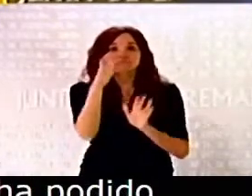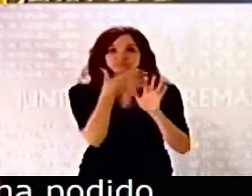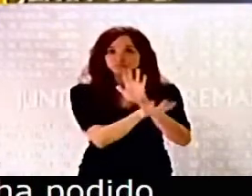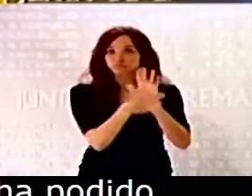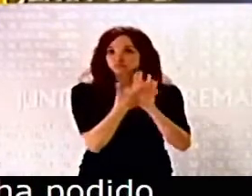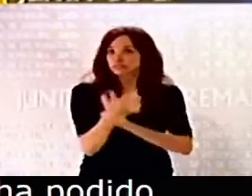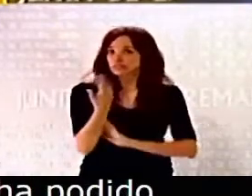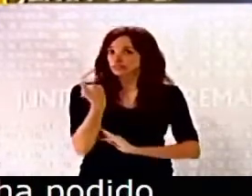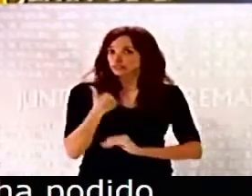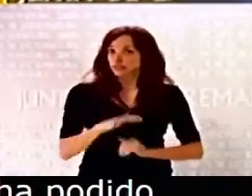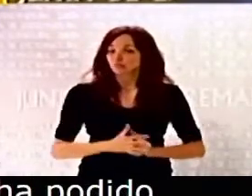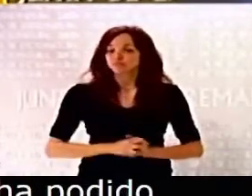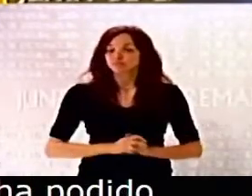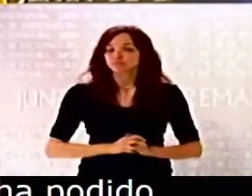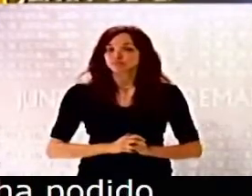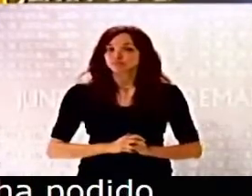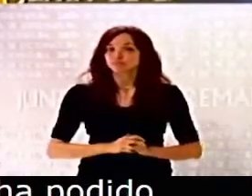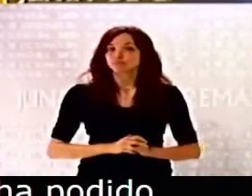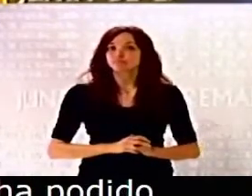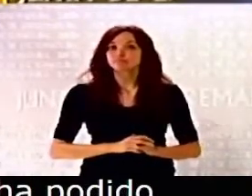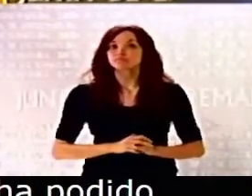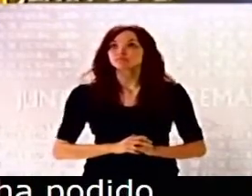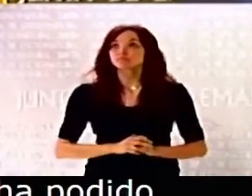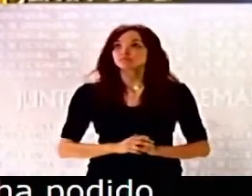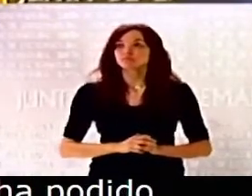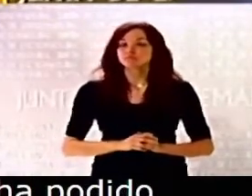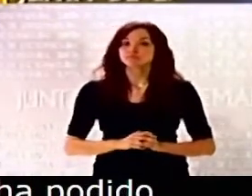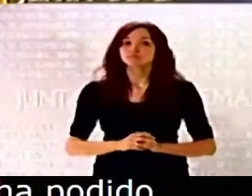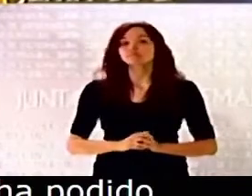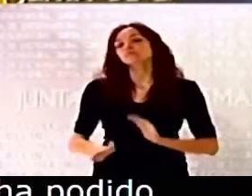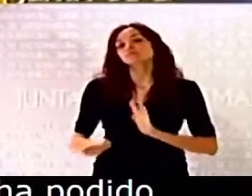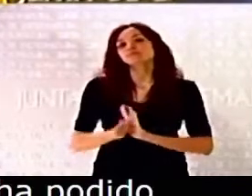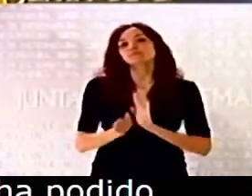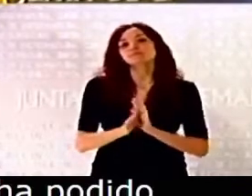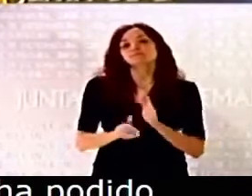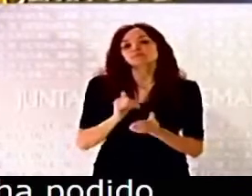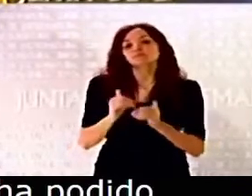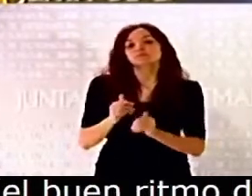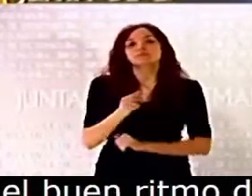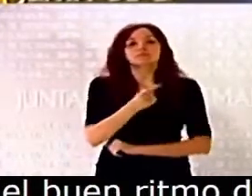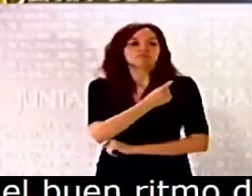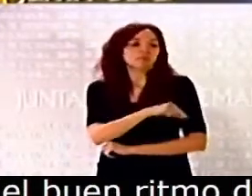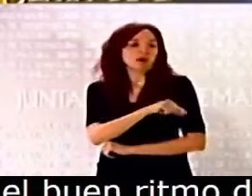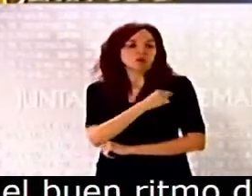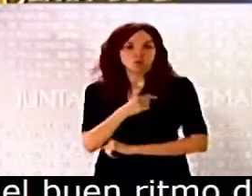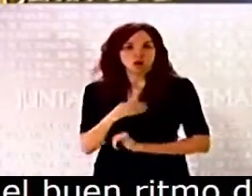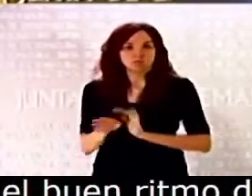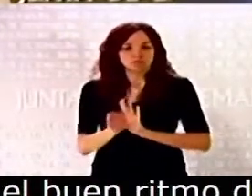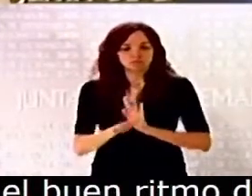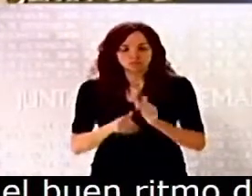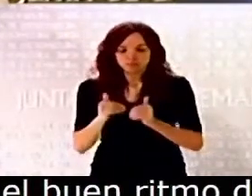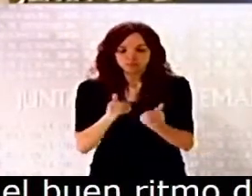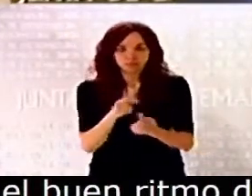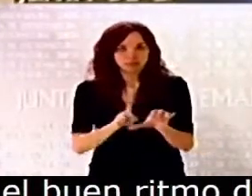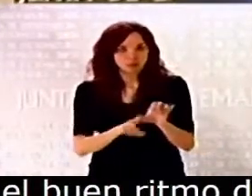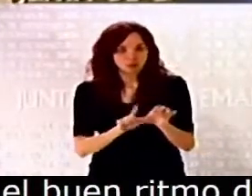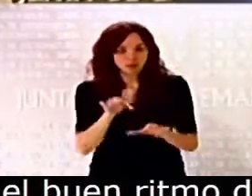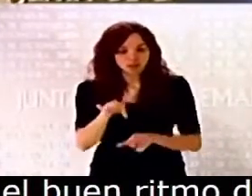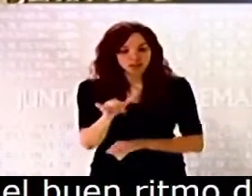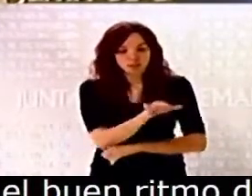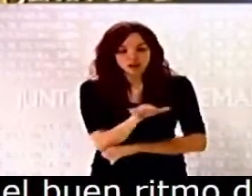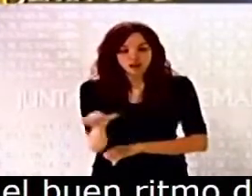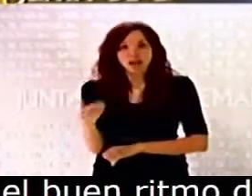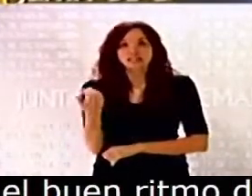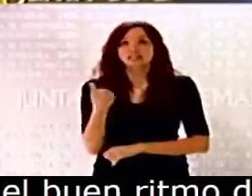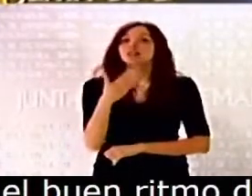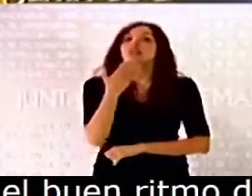continuar con el buen ritmo que llevan las vacunas en Extremadura y el proceso de vacunación. Ya en esta semana se está vacunando a los